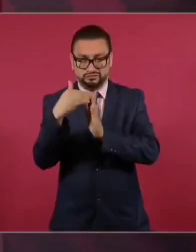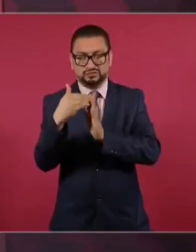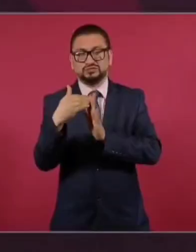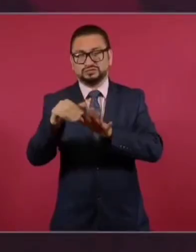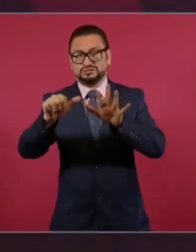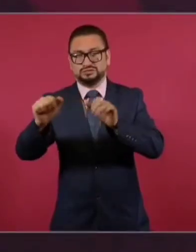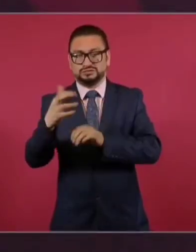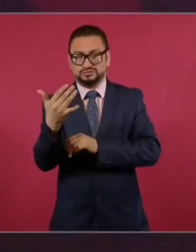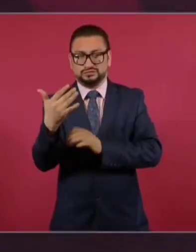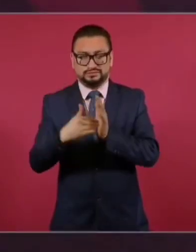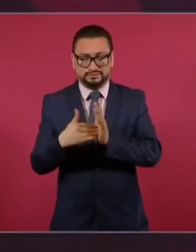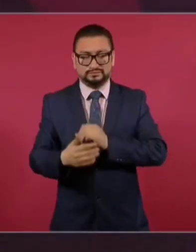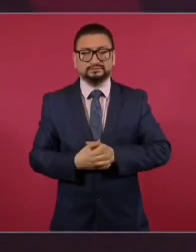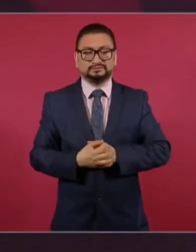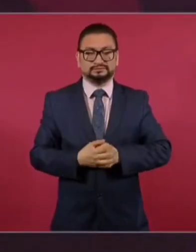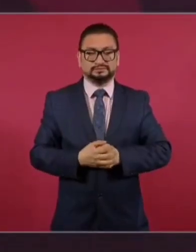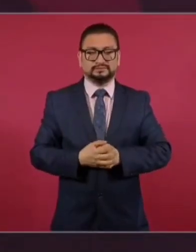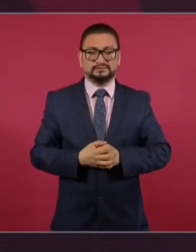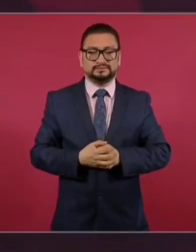1,650,000.